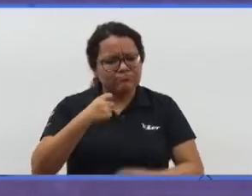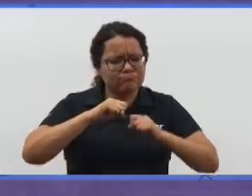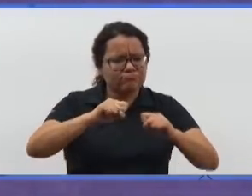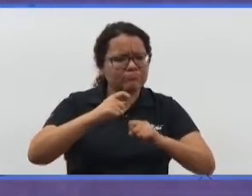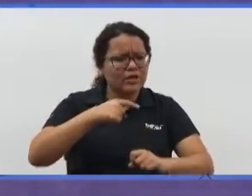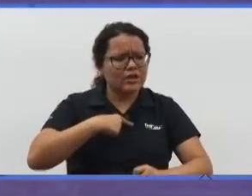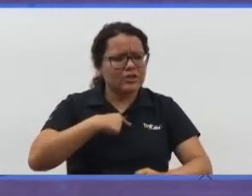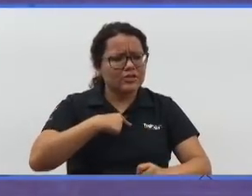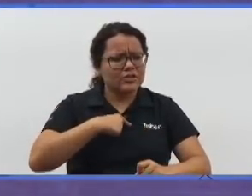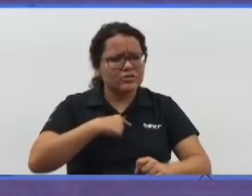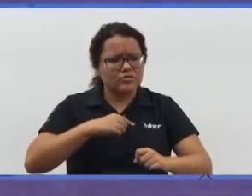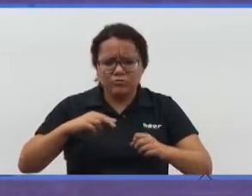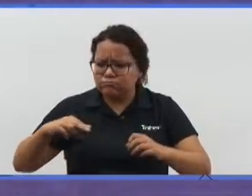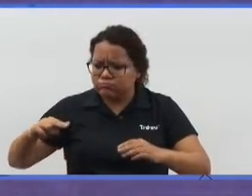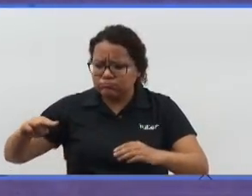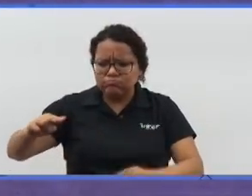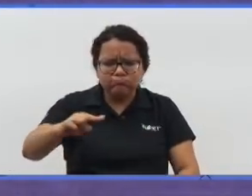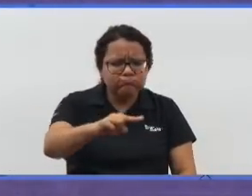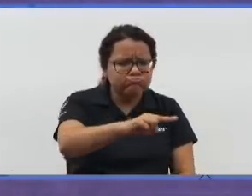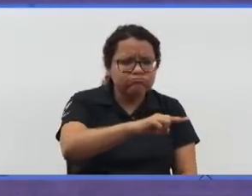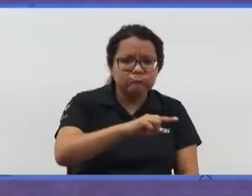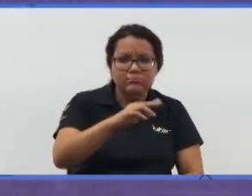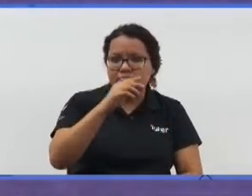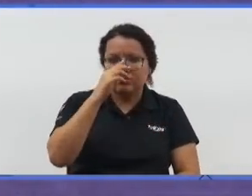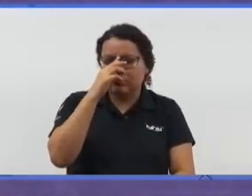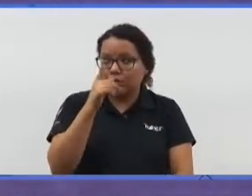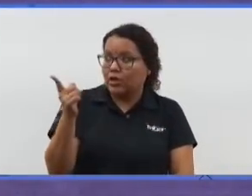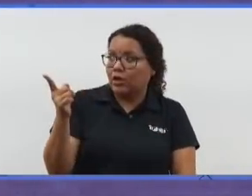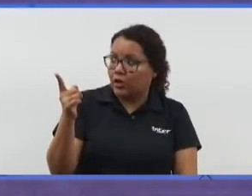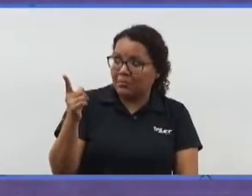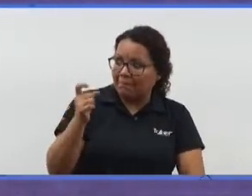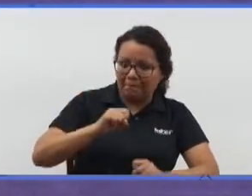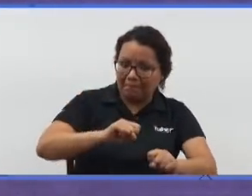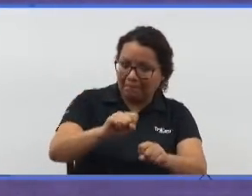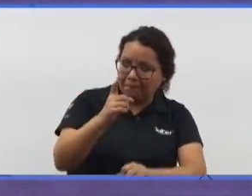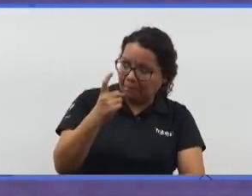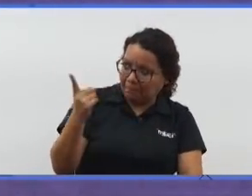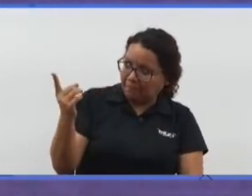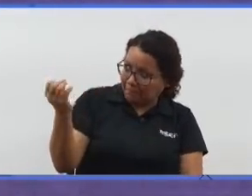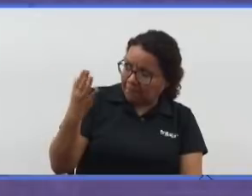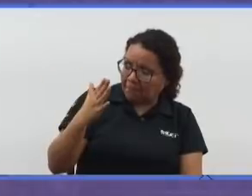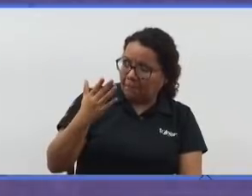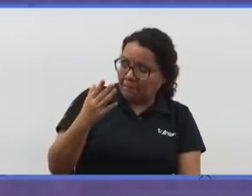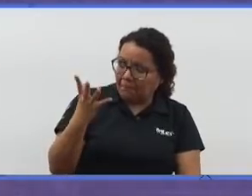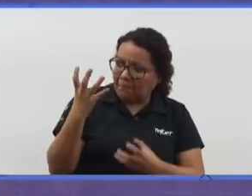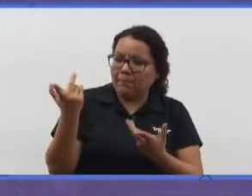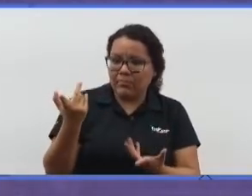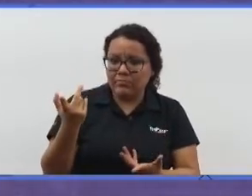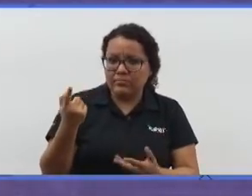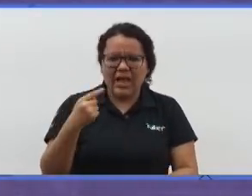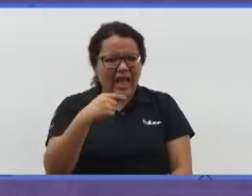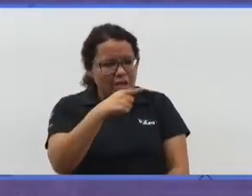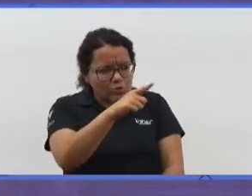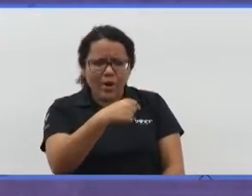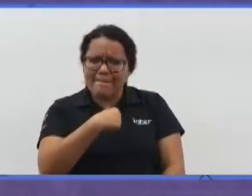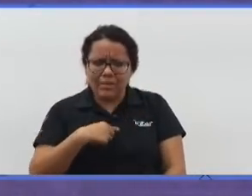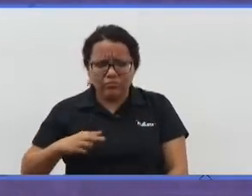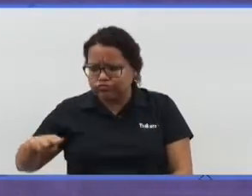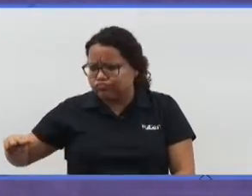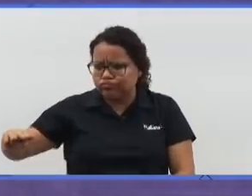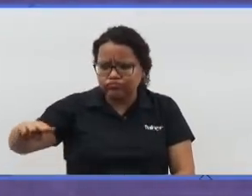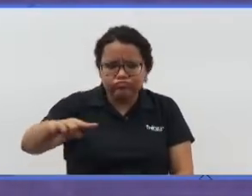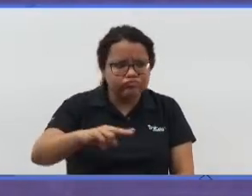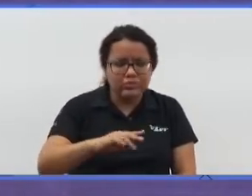paseando imaginé que no había muerto estaba bravo a mí no me vaya a sentar para haciéndome